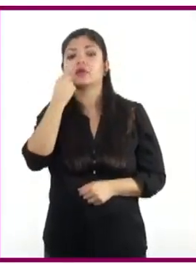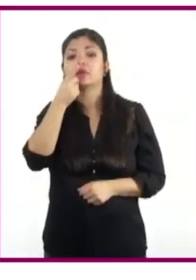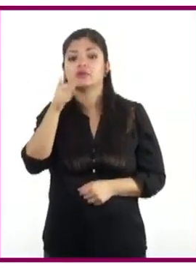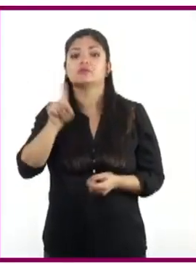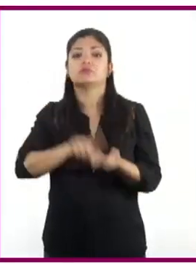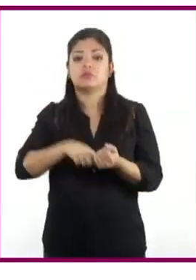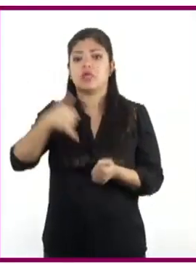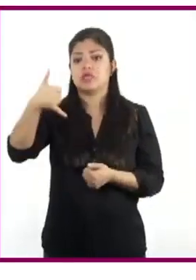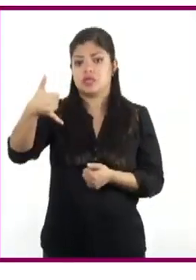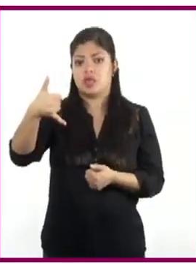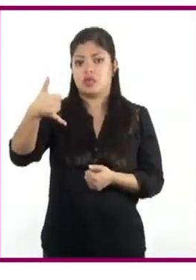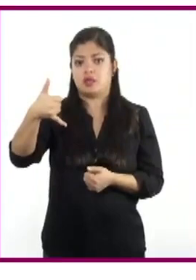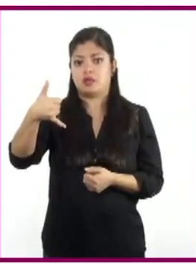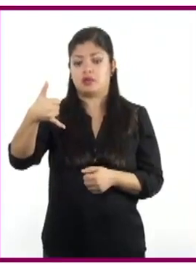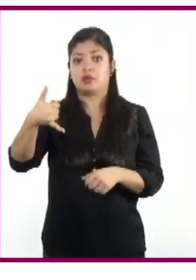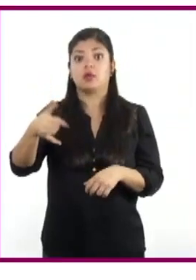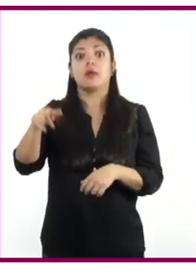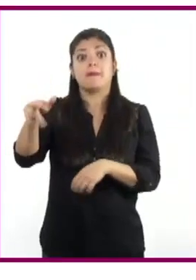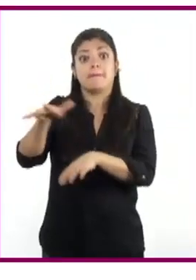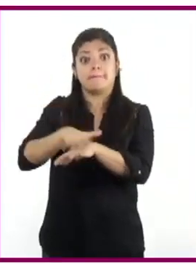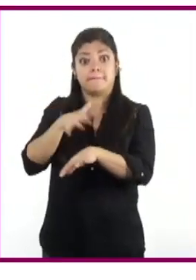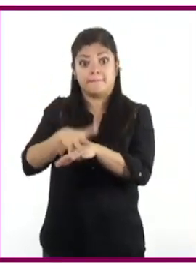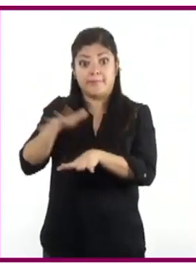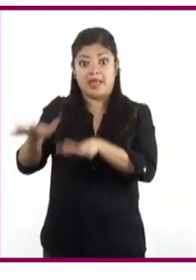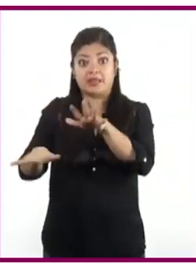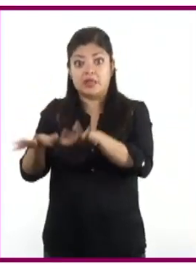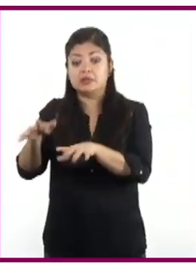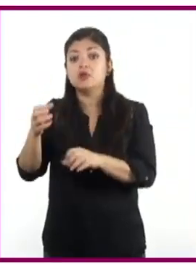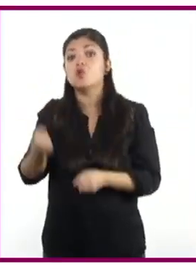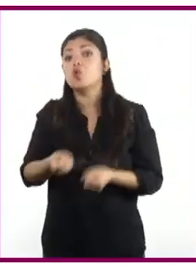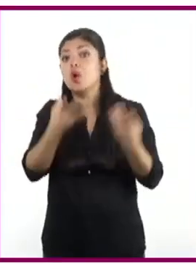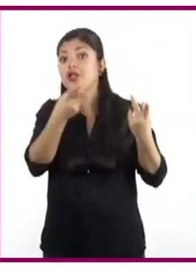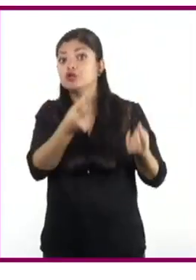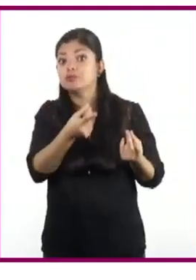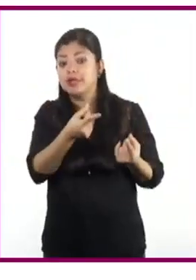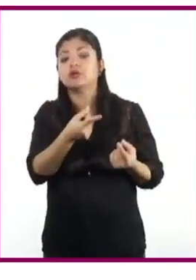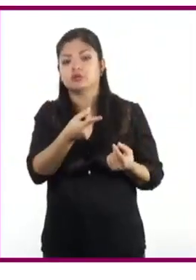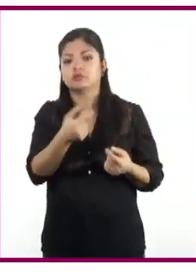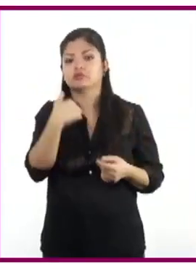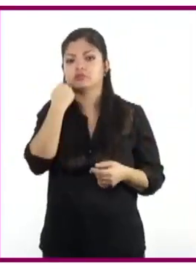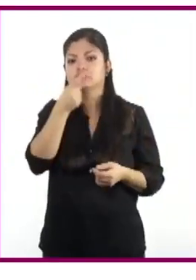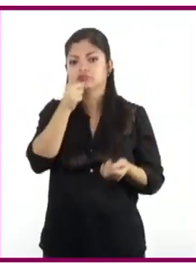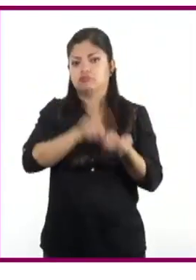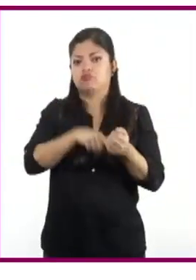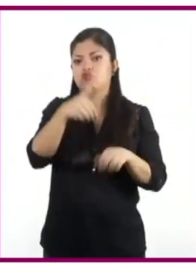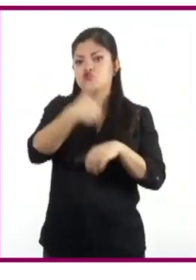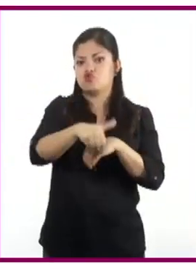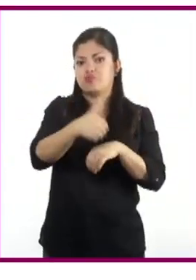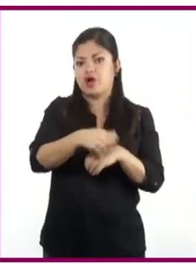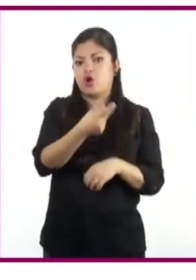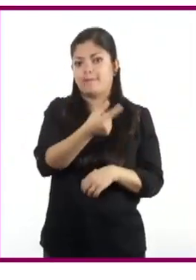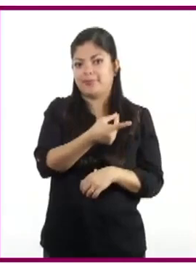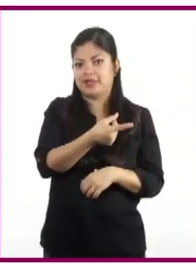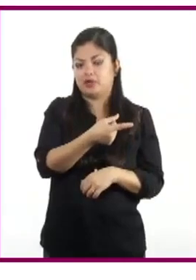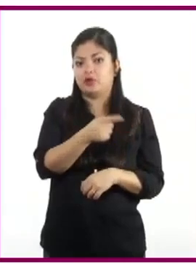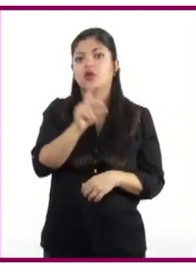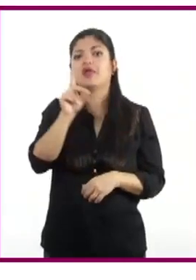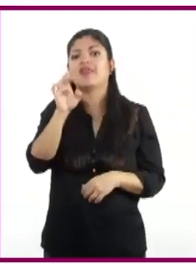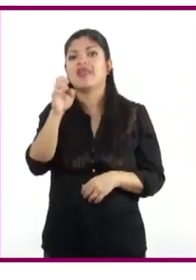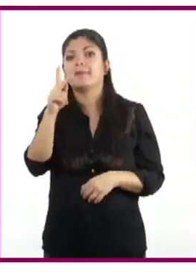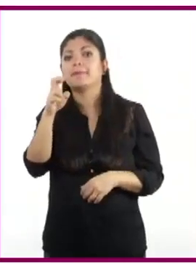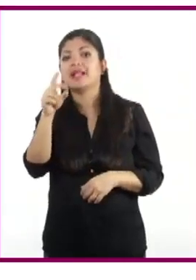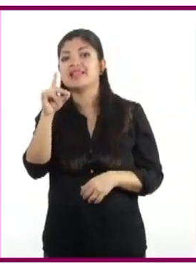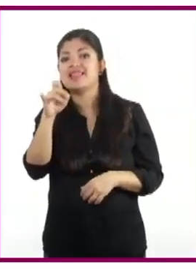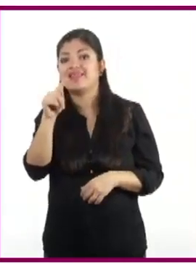de patas depende del número de perros que se tenga, la variable independiente es el número de perros y la variable